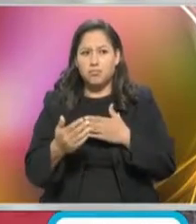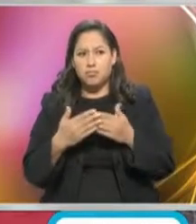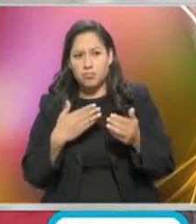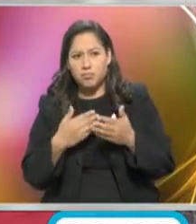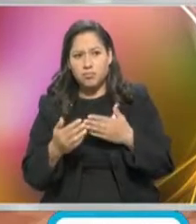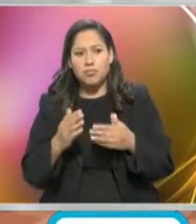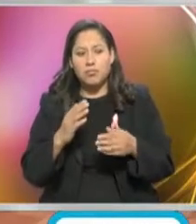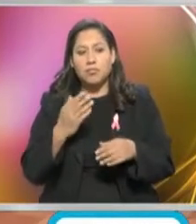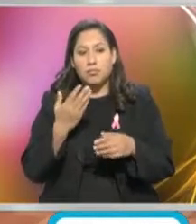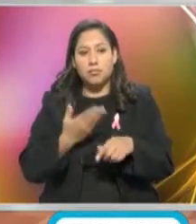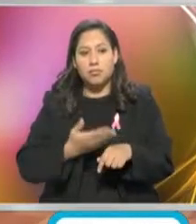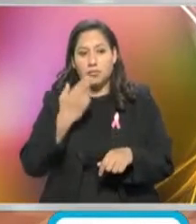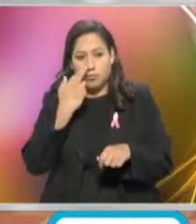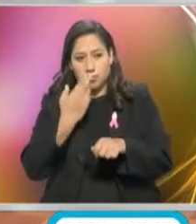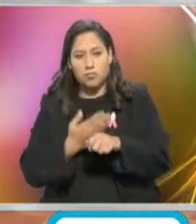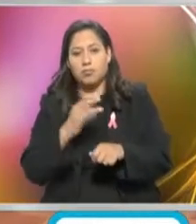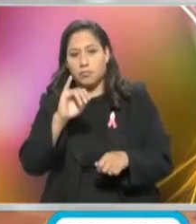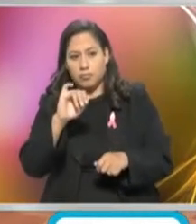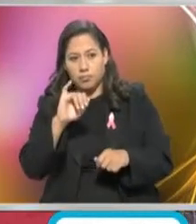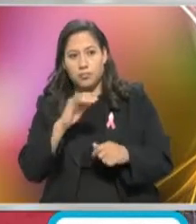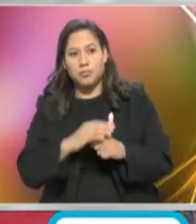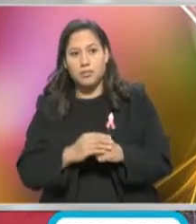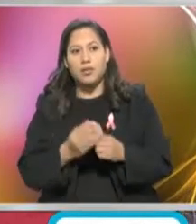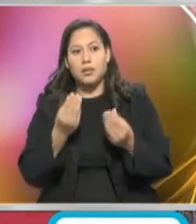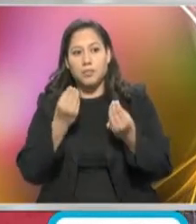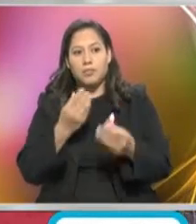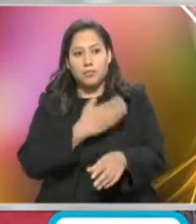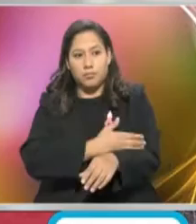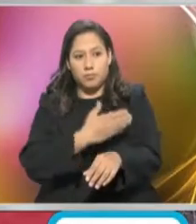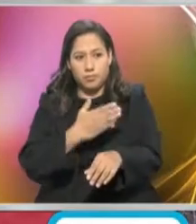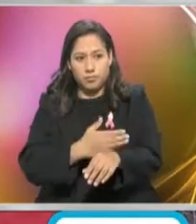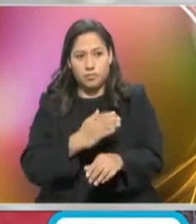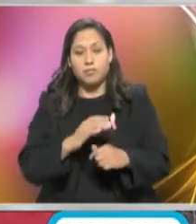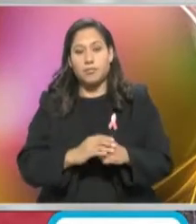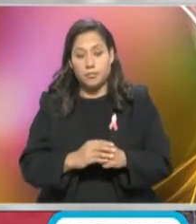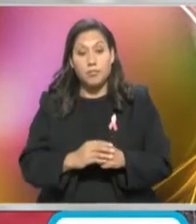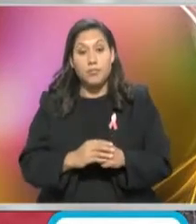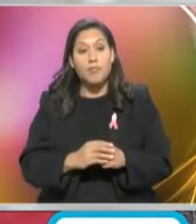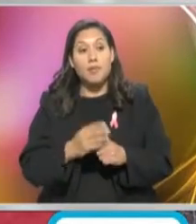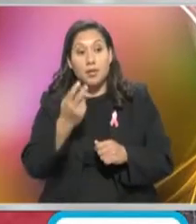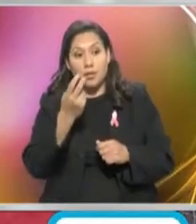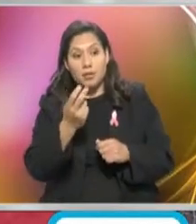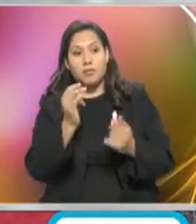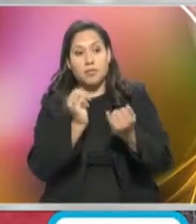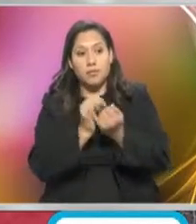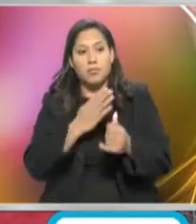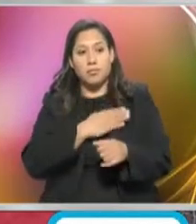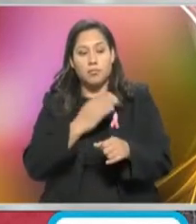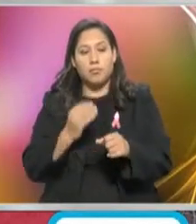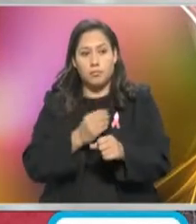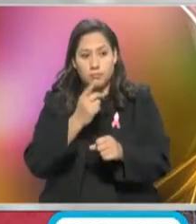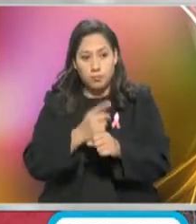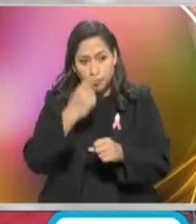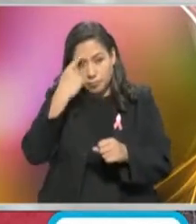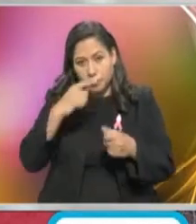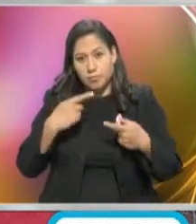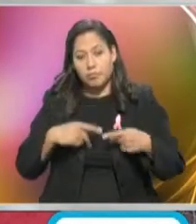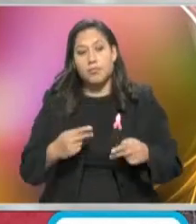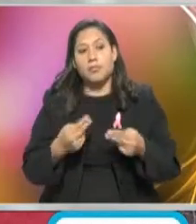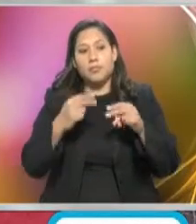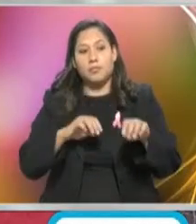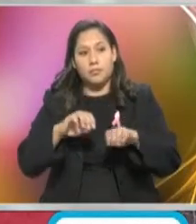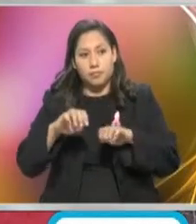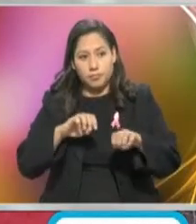moda muy responsable. Muy responsable y de mucha compañía. Entonces también esto es una muy buena oportunidad para los